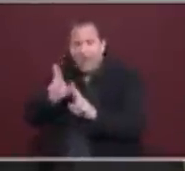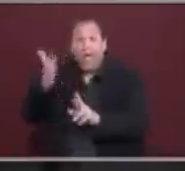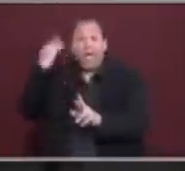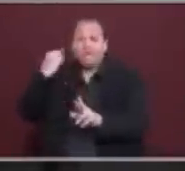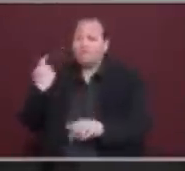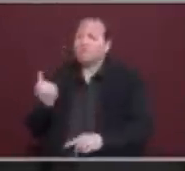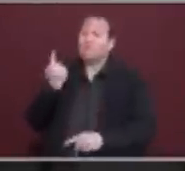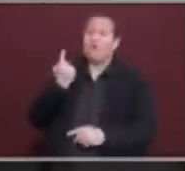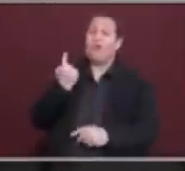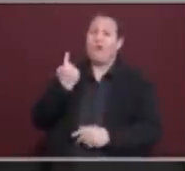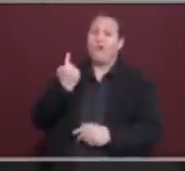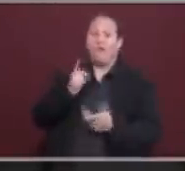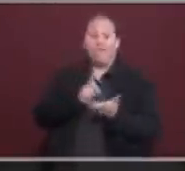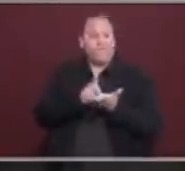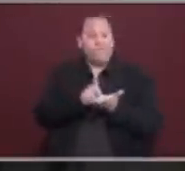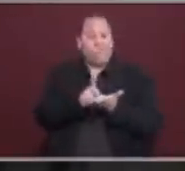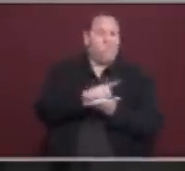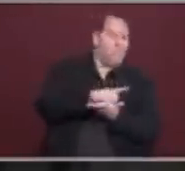de chueco